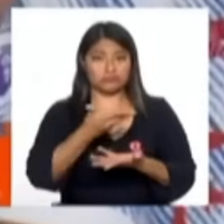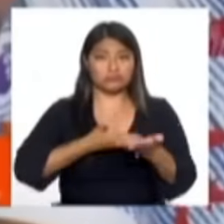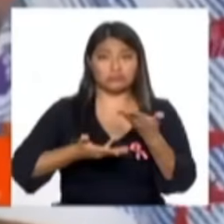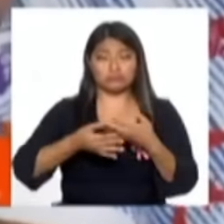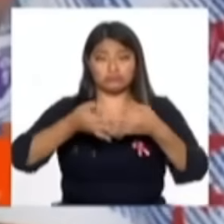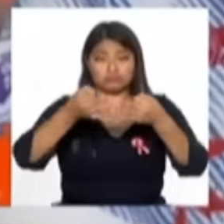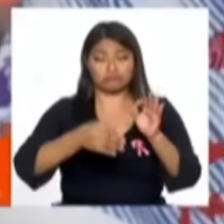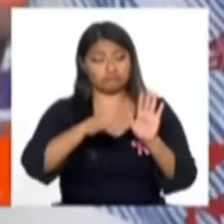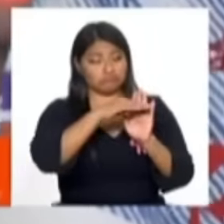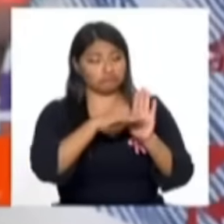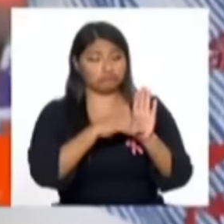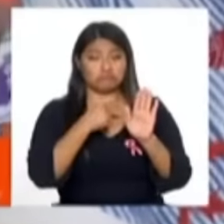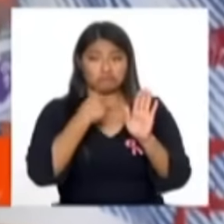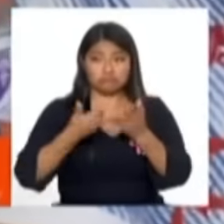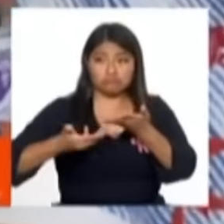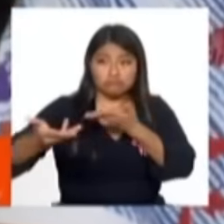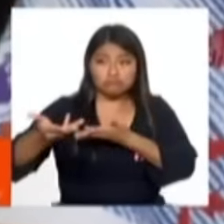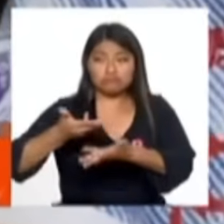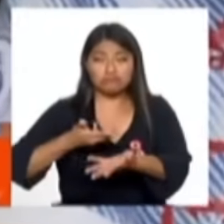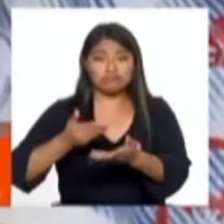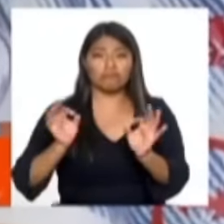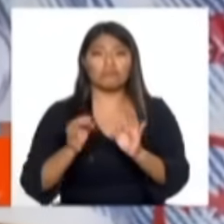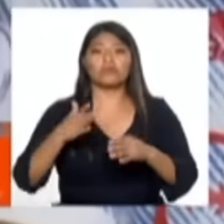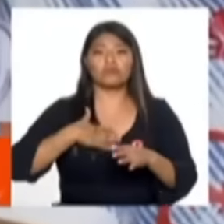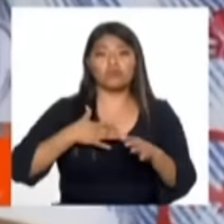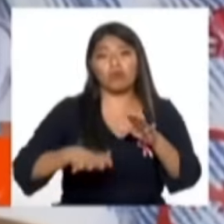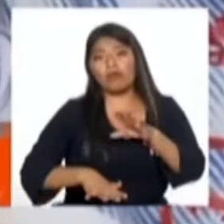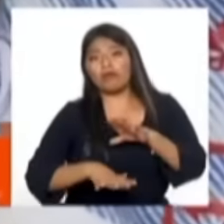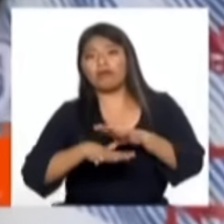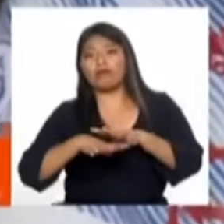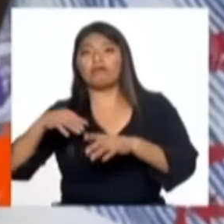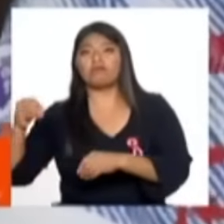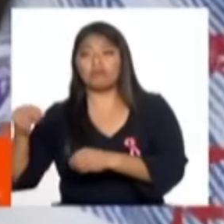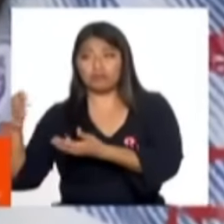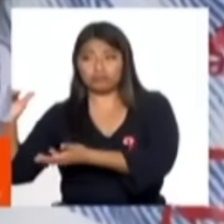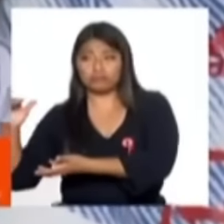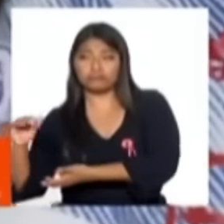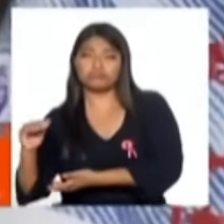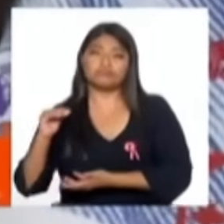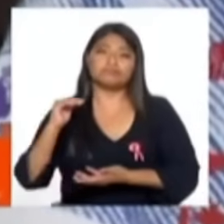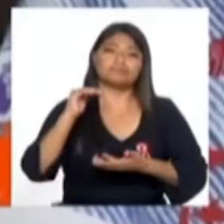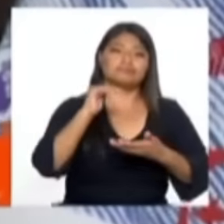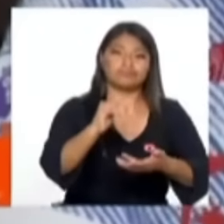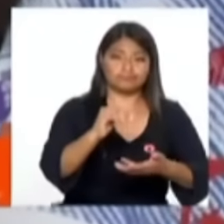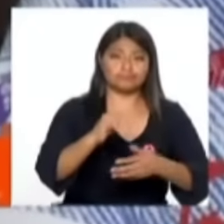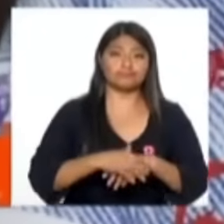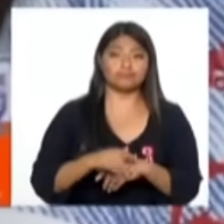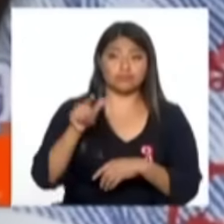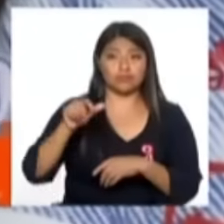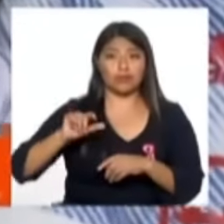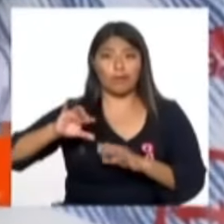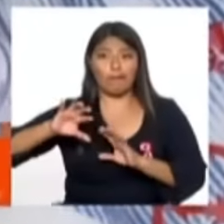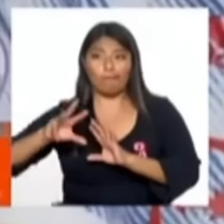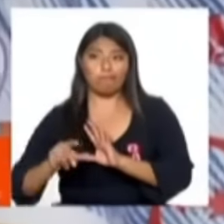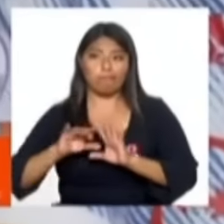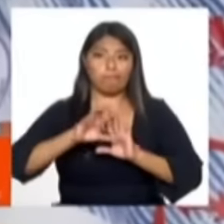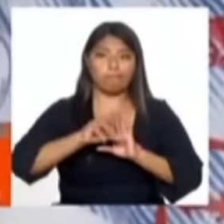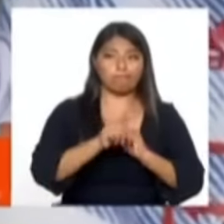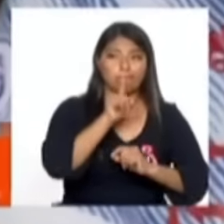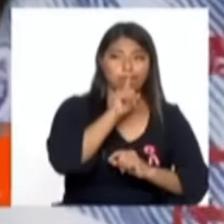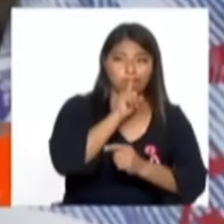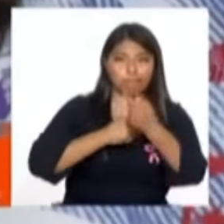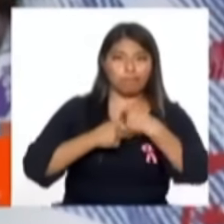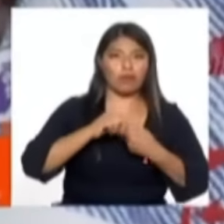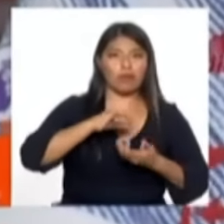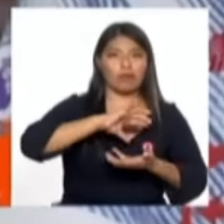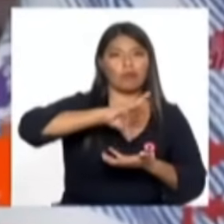deber con sus proveedores. Nosotros tenemos que salir fuera y ahí el problema es que los delincuentes hacen el reglaje y nos